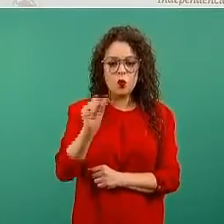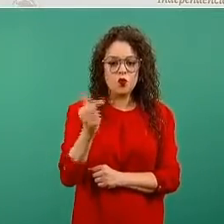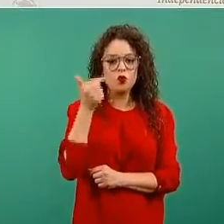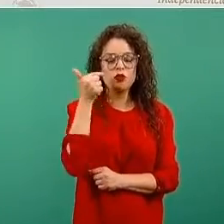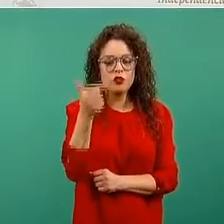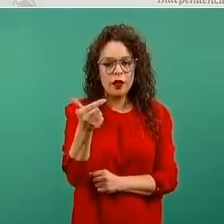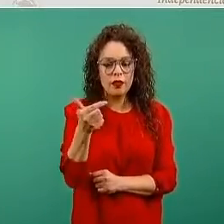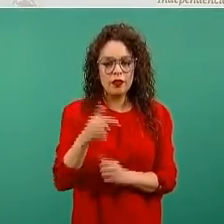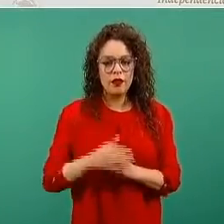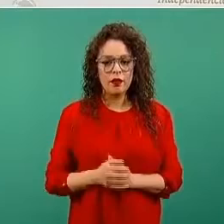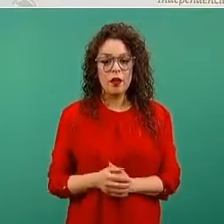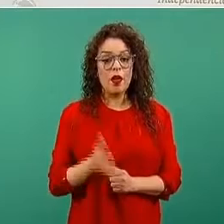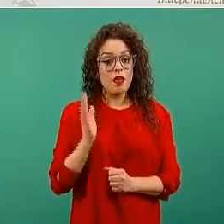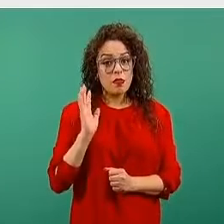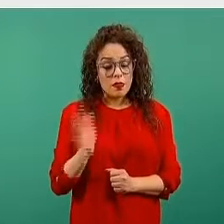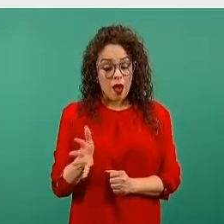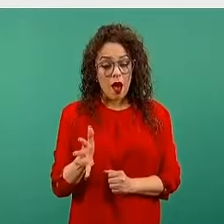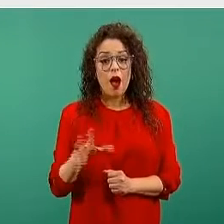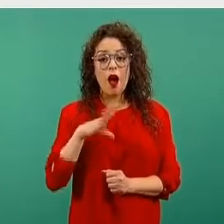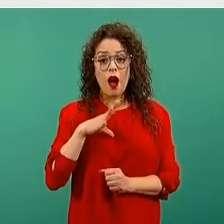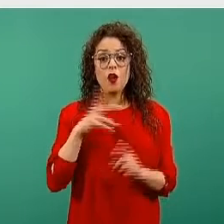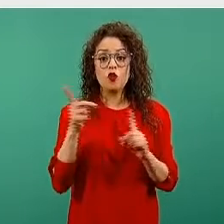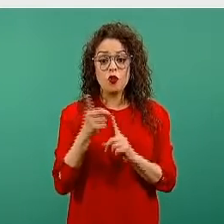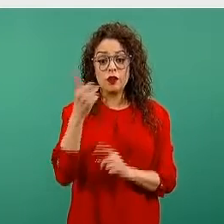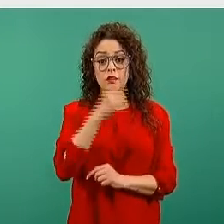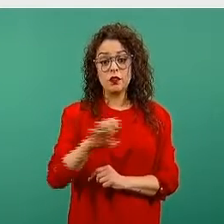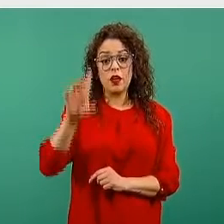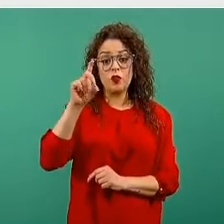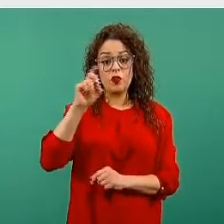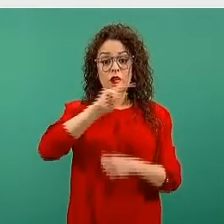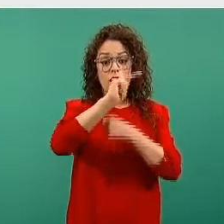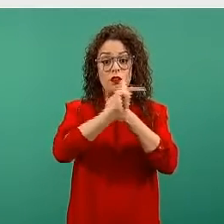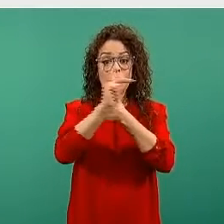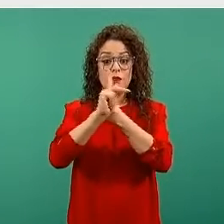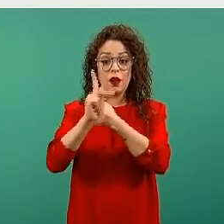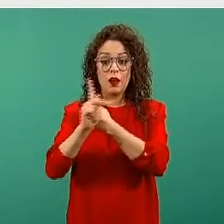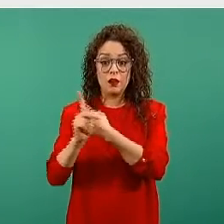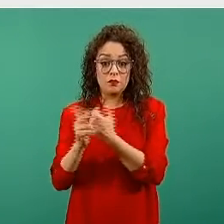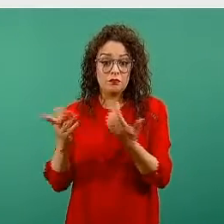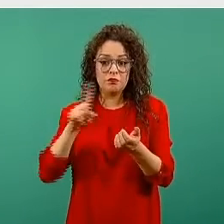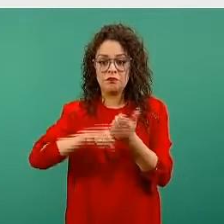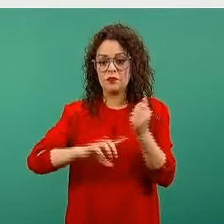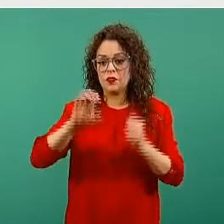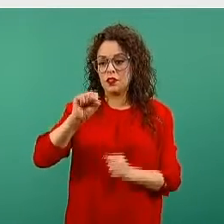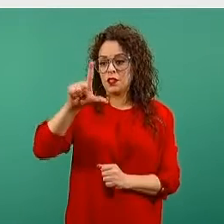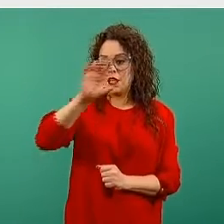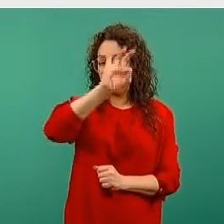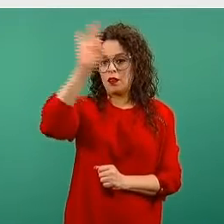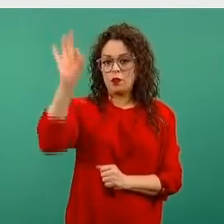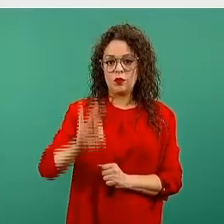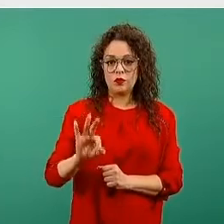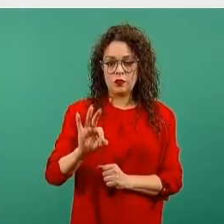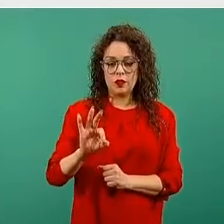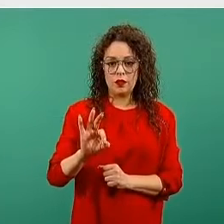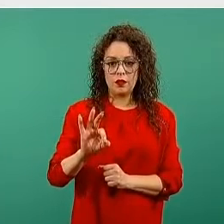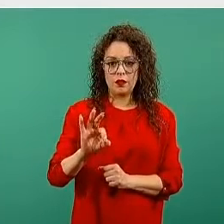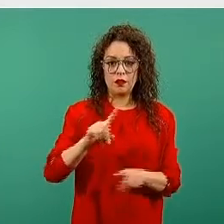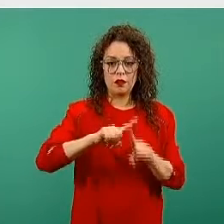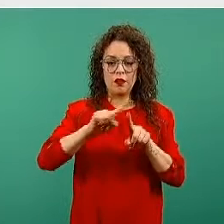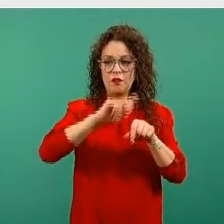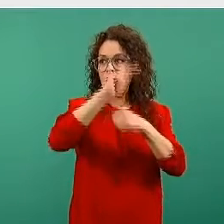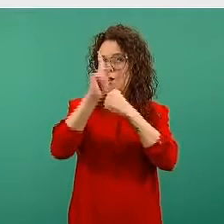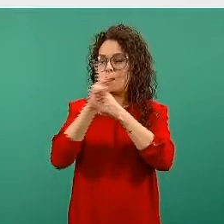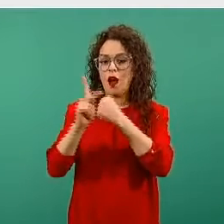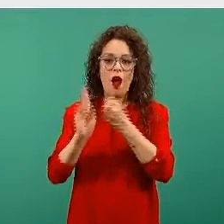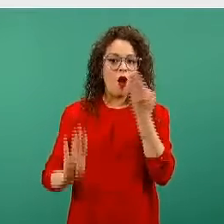B.1.1.7, ya circula en 130 países. Esto es prácticamente el 67% de todos los países del mundo. Es la que tiene la